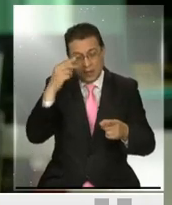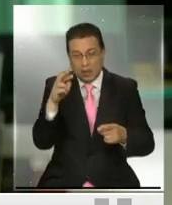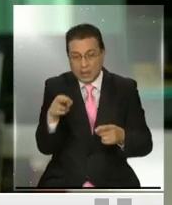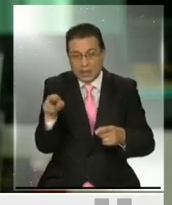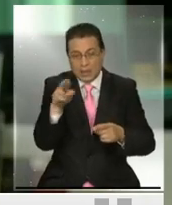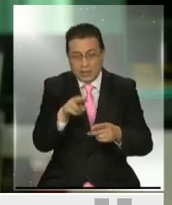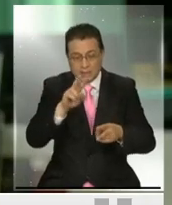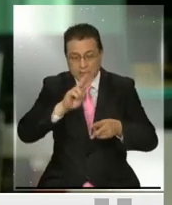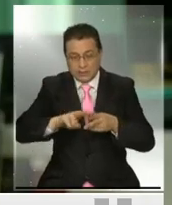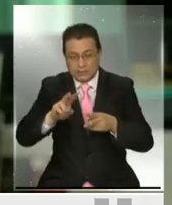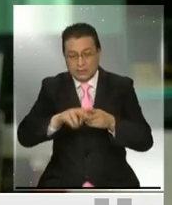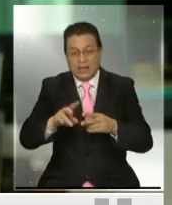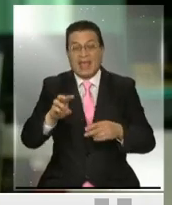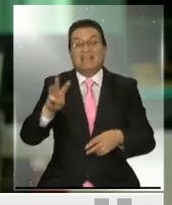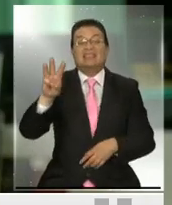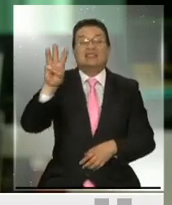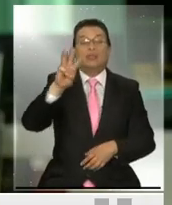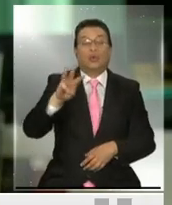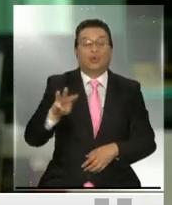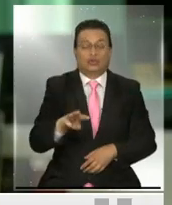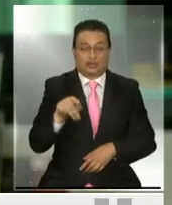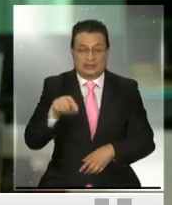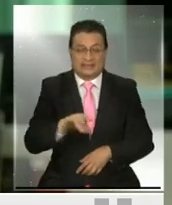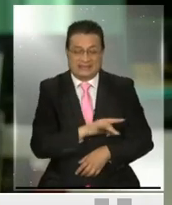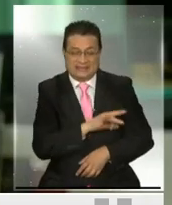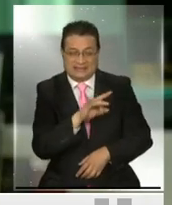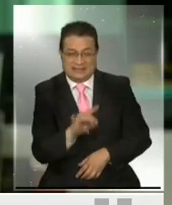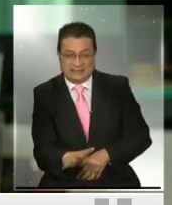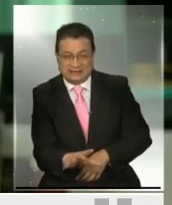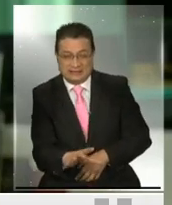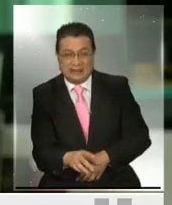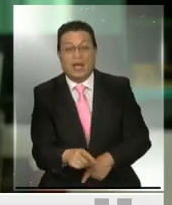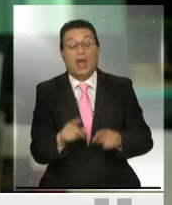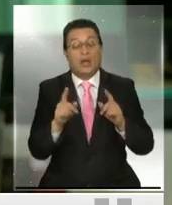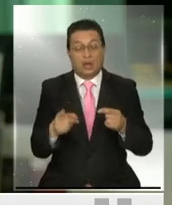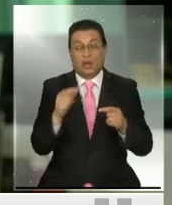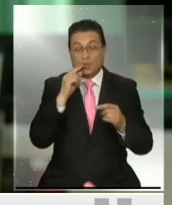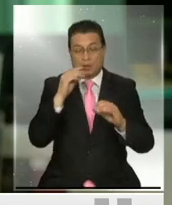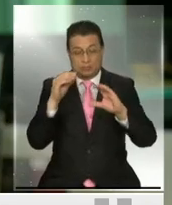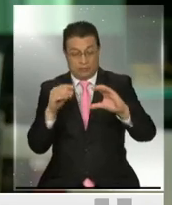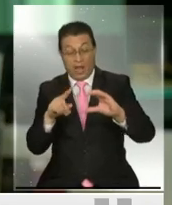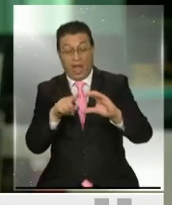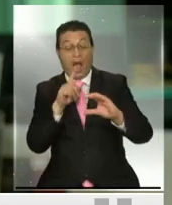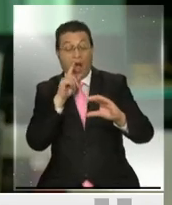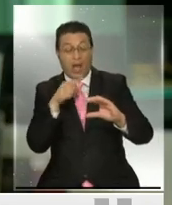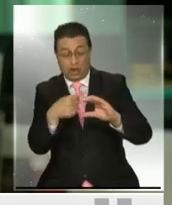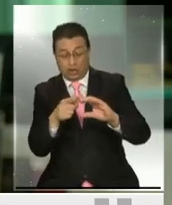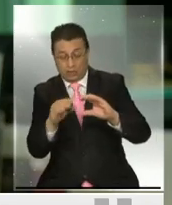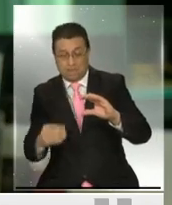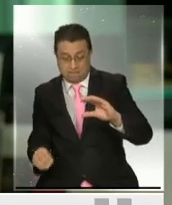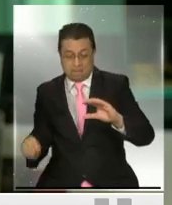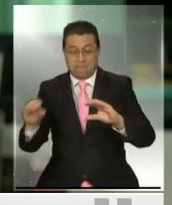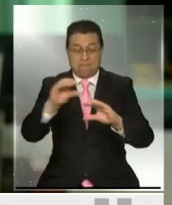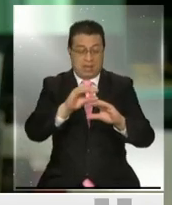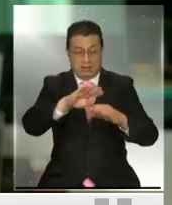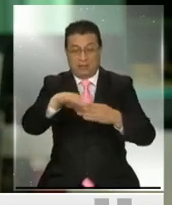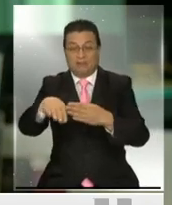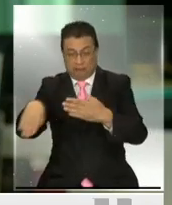sistema de seguridad social y en la línea de complementar lo que ya existen con